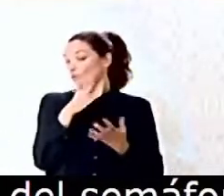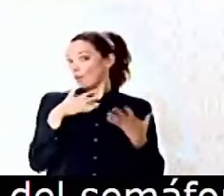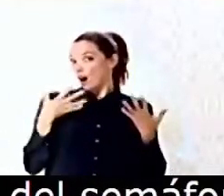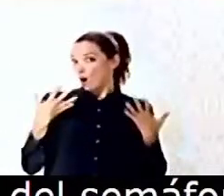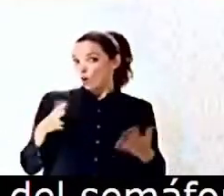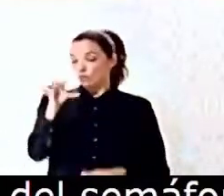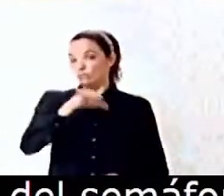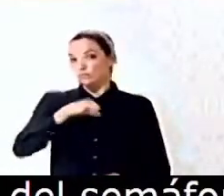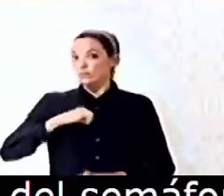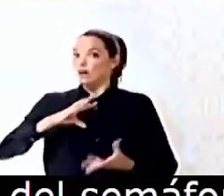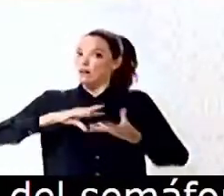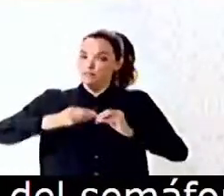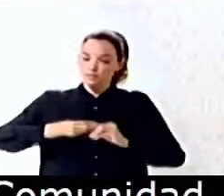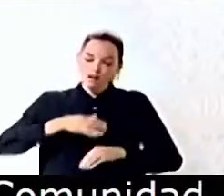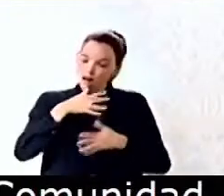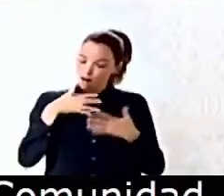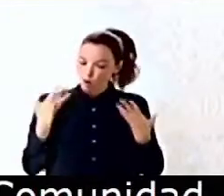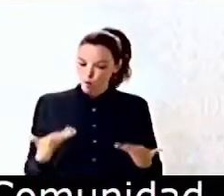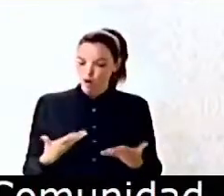comunidad autónoma,